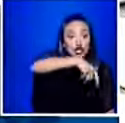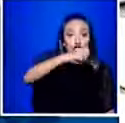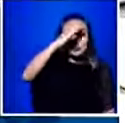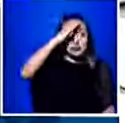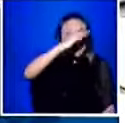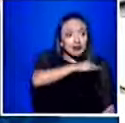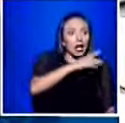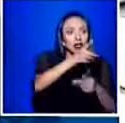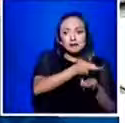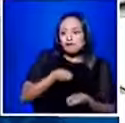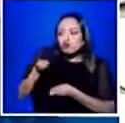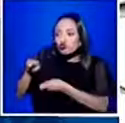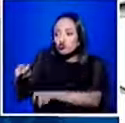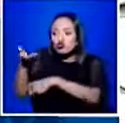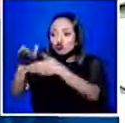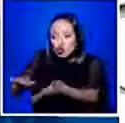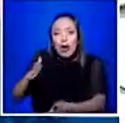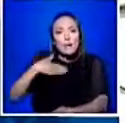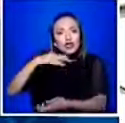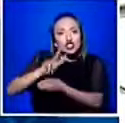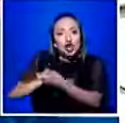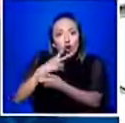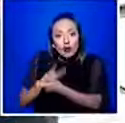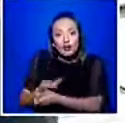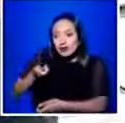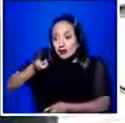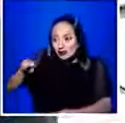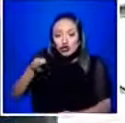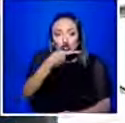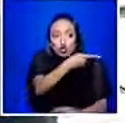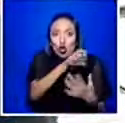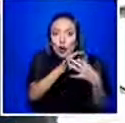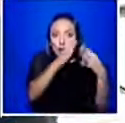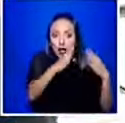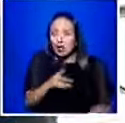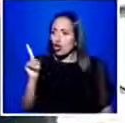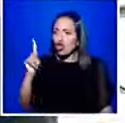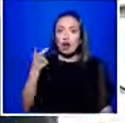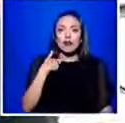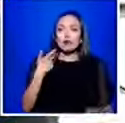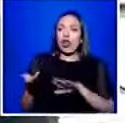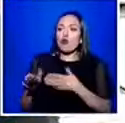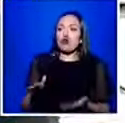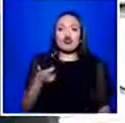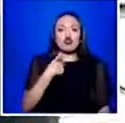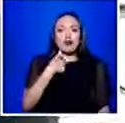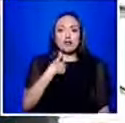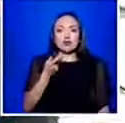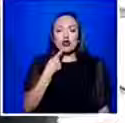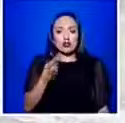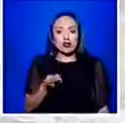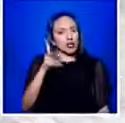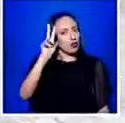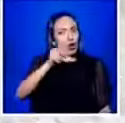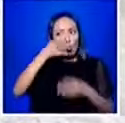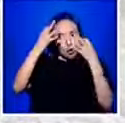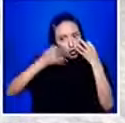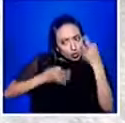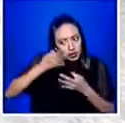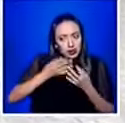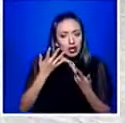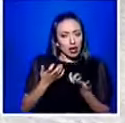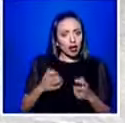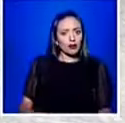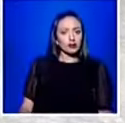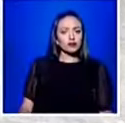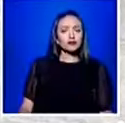sobrina no murió por accidente. Le mataron y le mataron sus propios compañeros. Eso es lo que nosotros pedimos, es justicia. ¿Qué pasa en